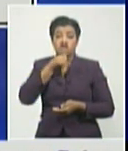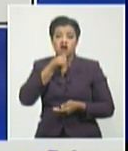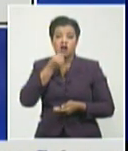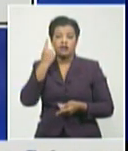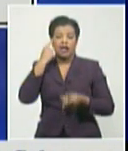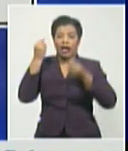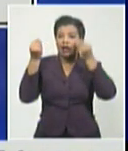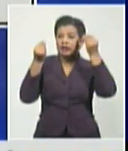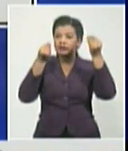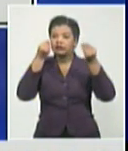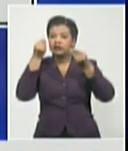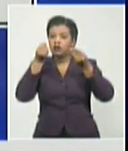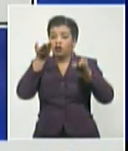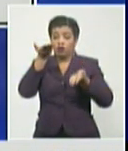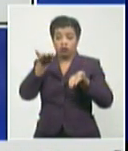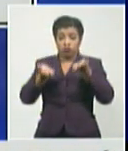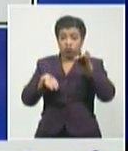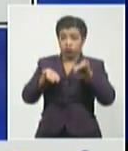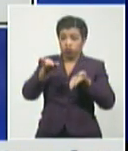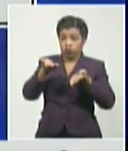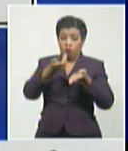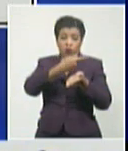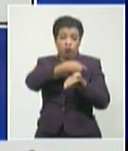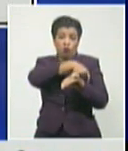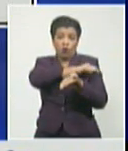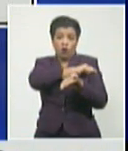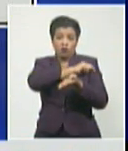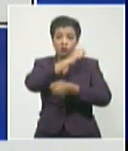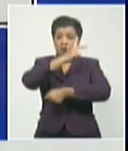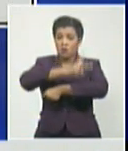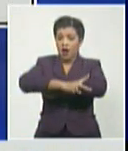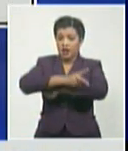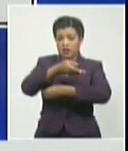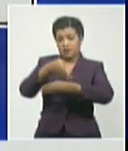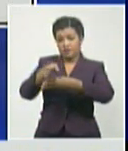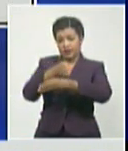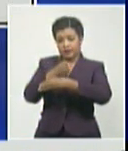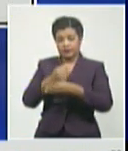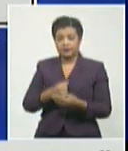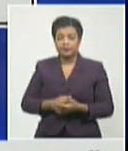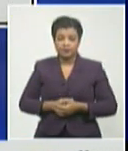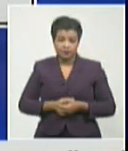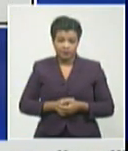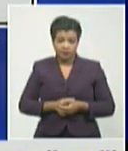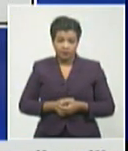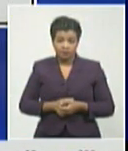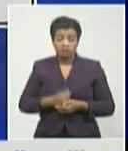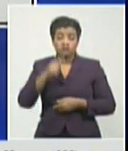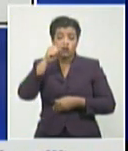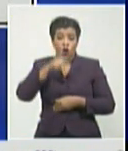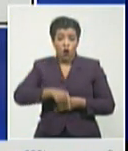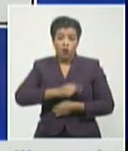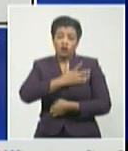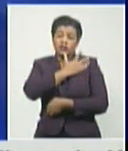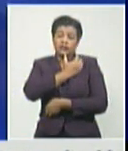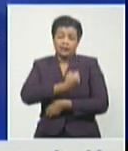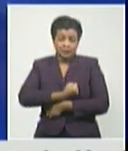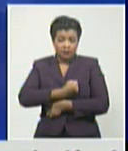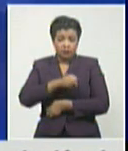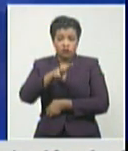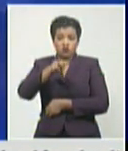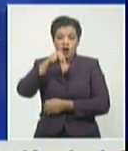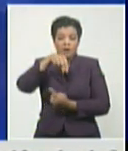teniendo en cuenta de las poblaciones de estos países tratar hoy amanecimos con la noticia de las nuevas cepas